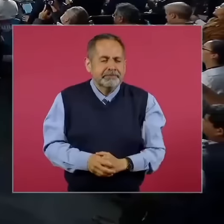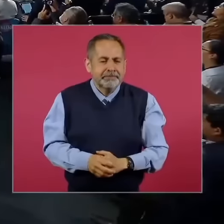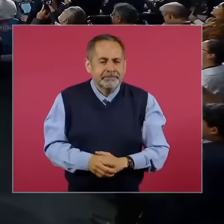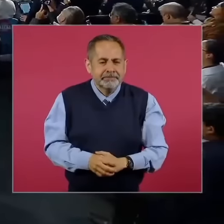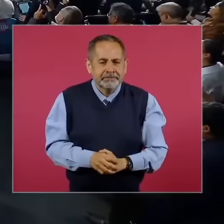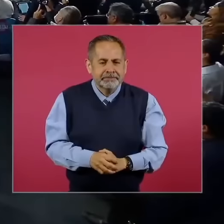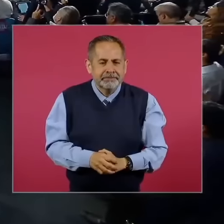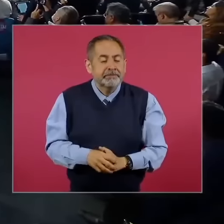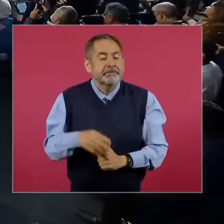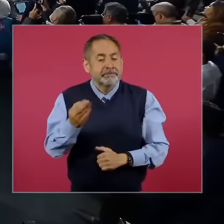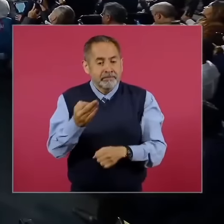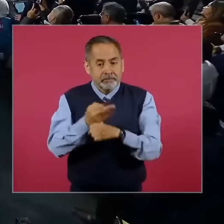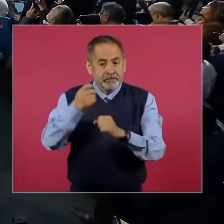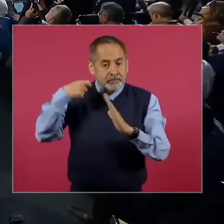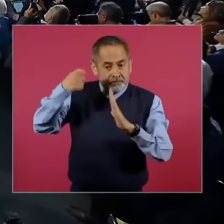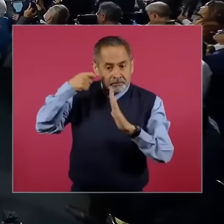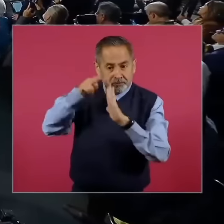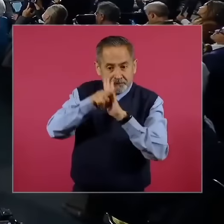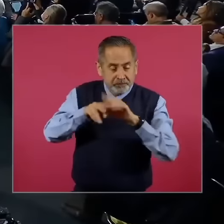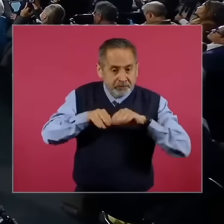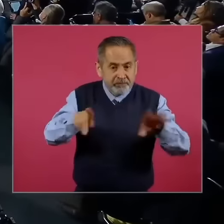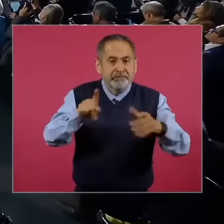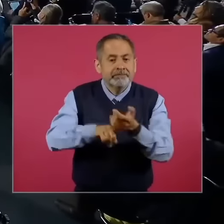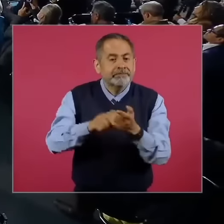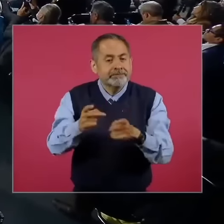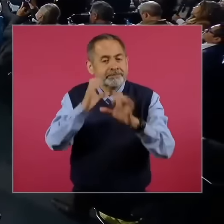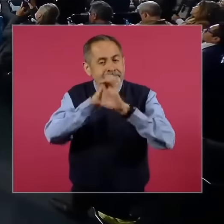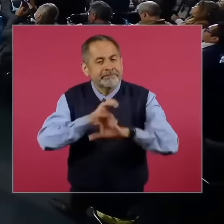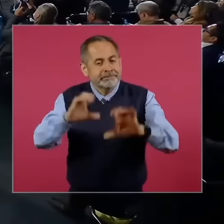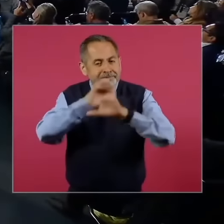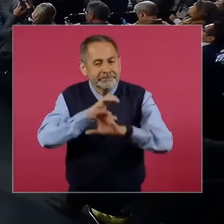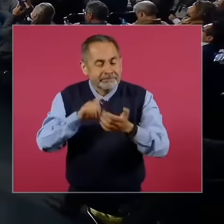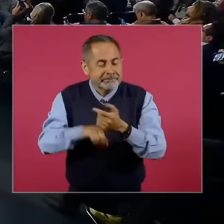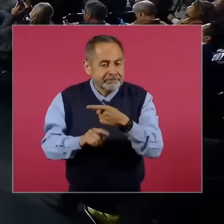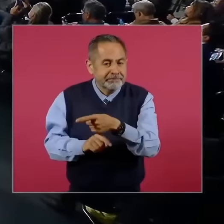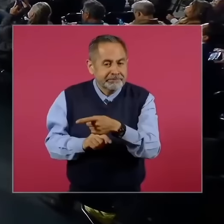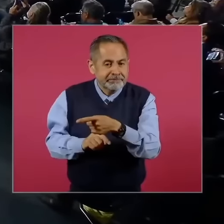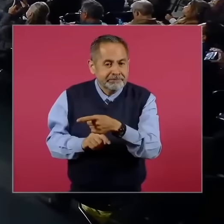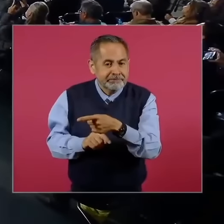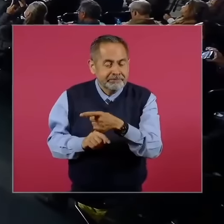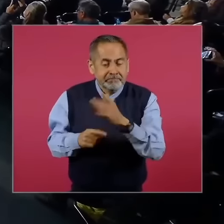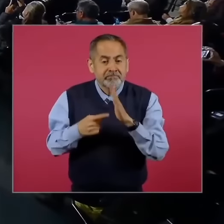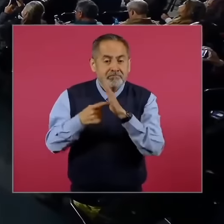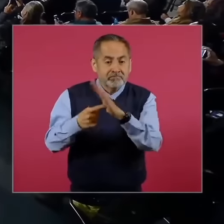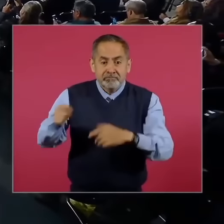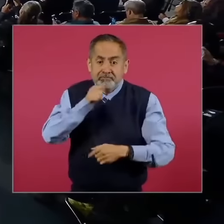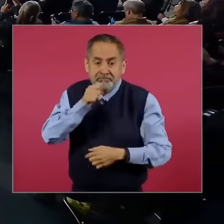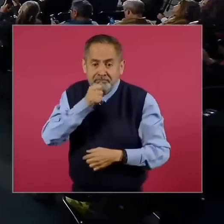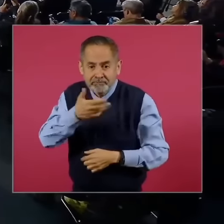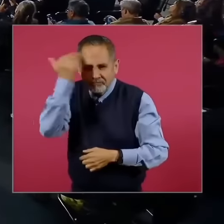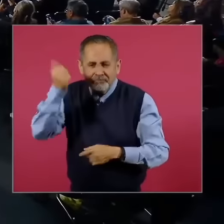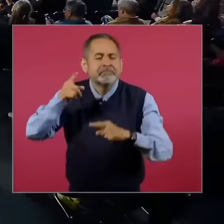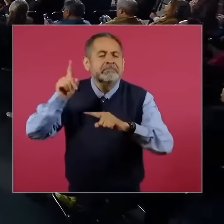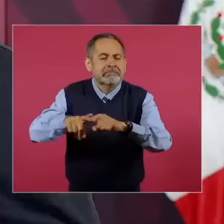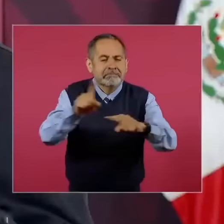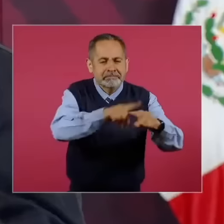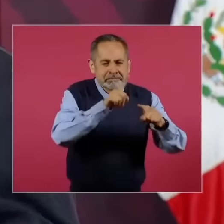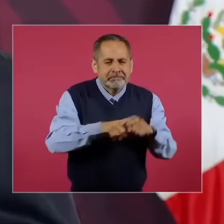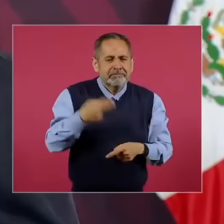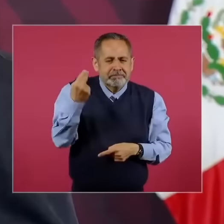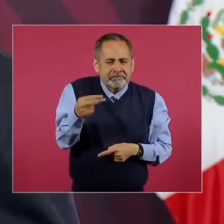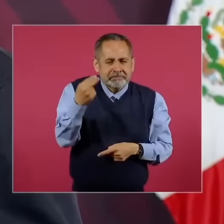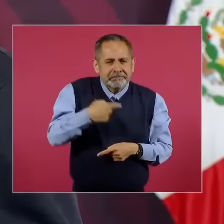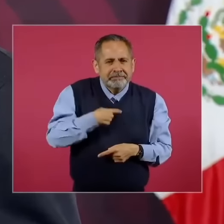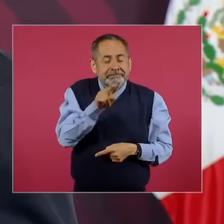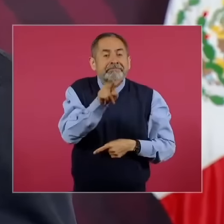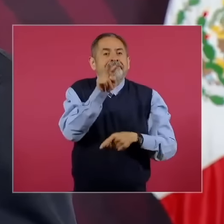que presentaremos este video de esta canción. Diré, porque él tampoco sabe, quiénes participaron, ustedes van